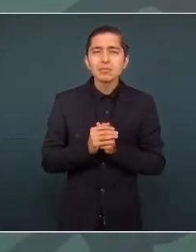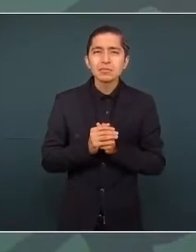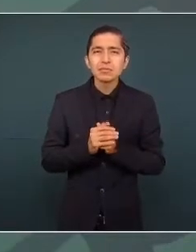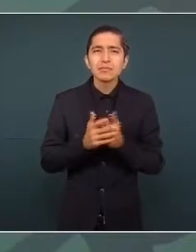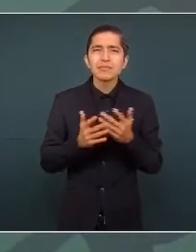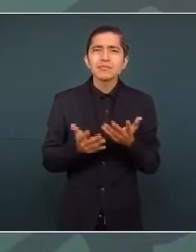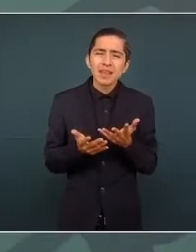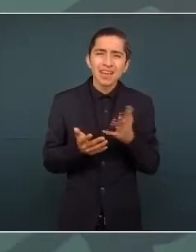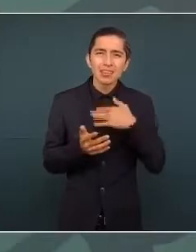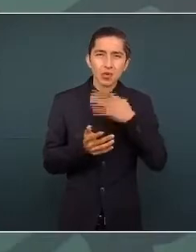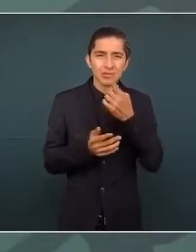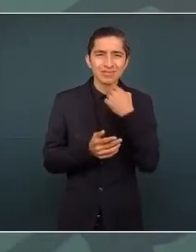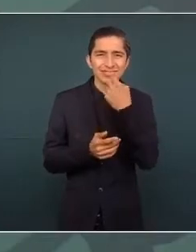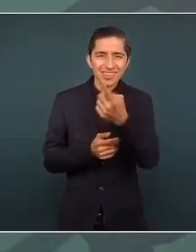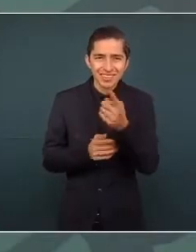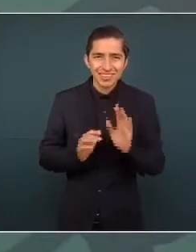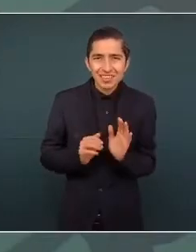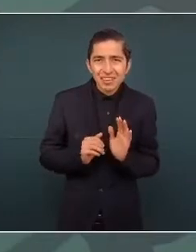lo que hemos dicho.